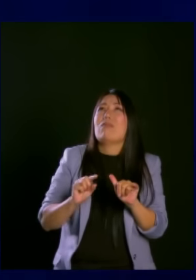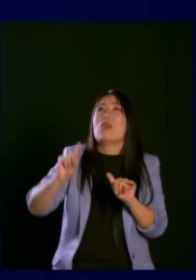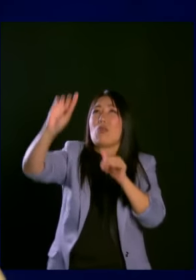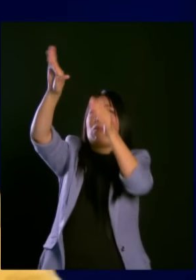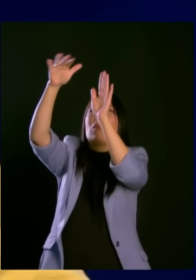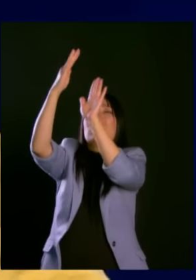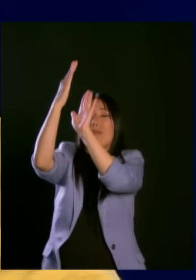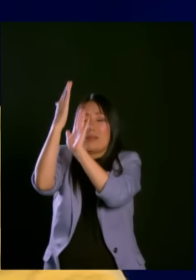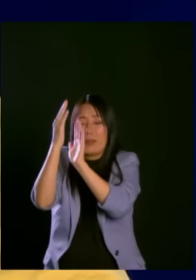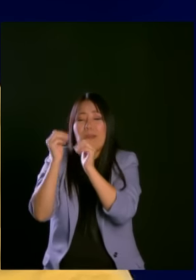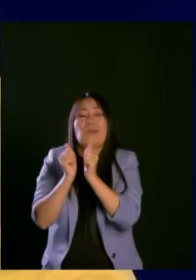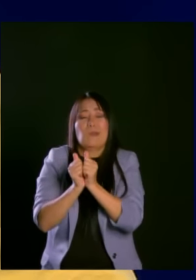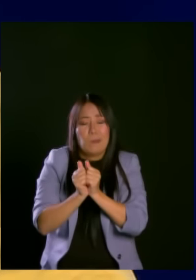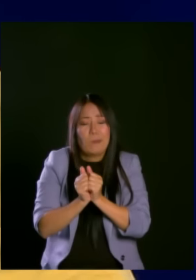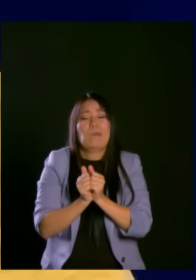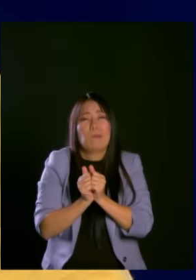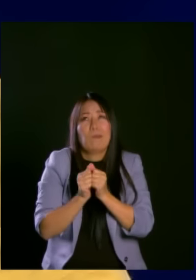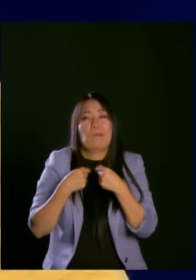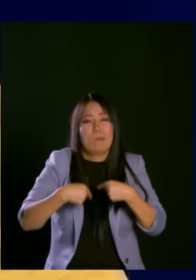Su presencia.